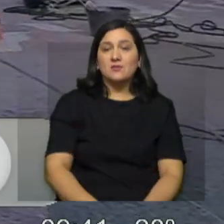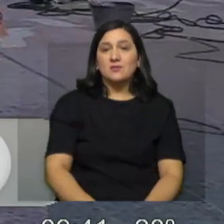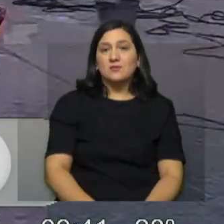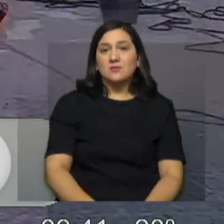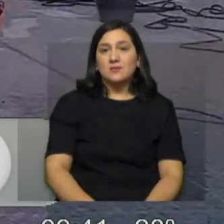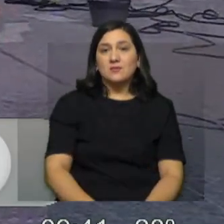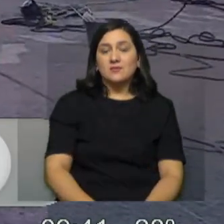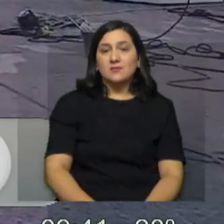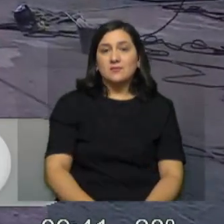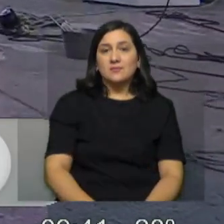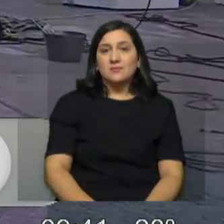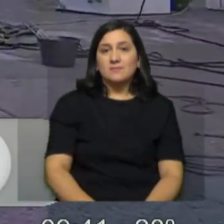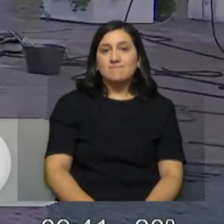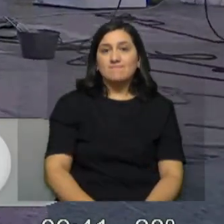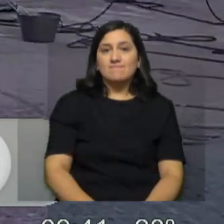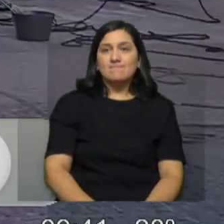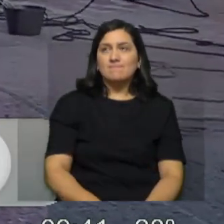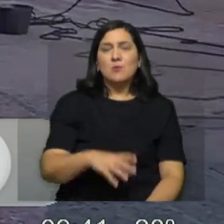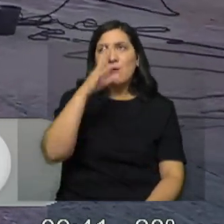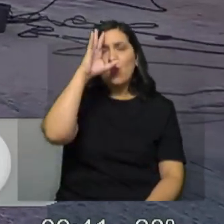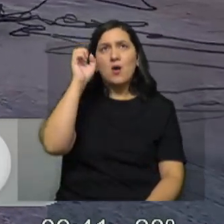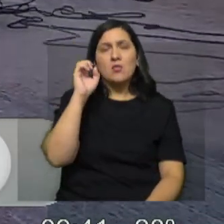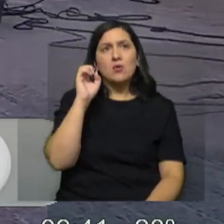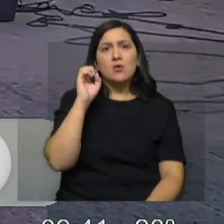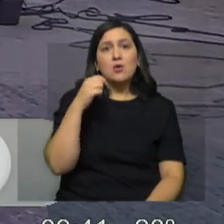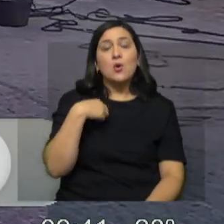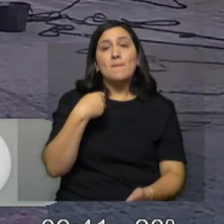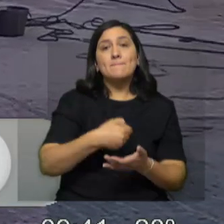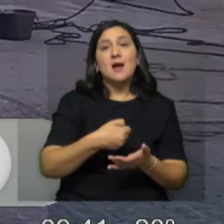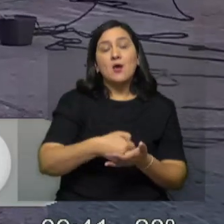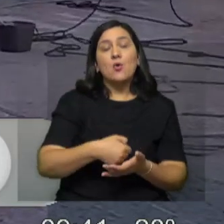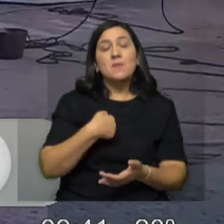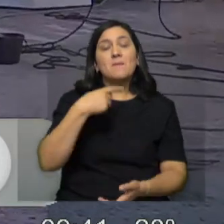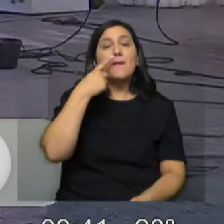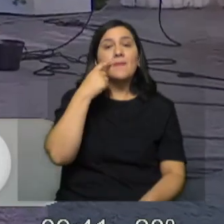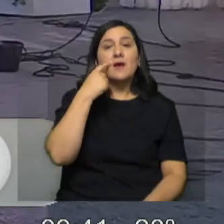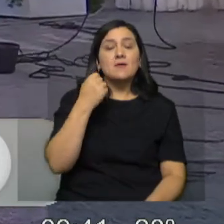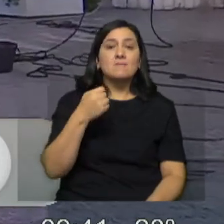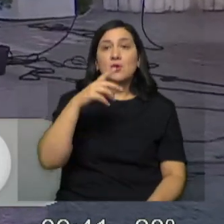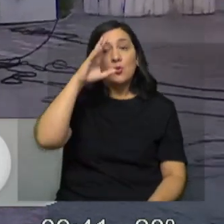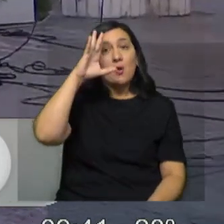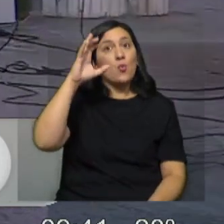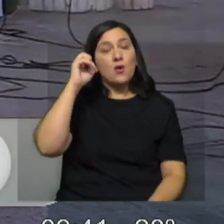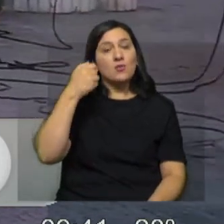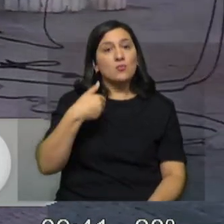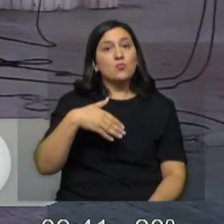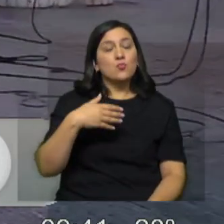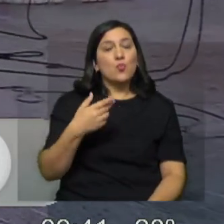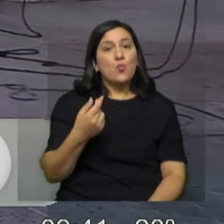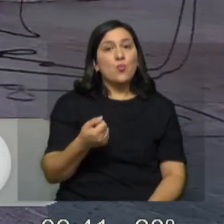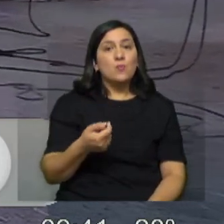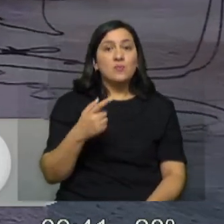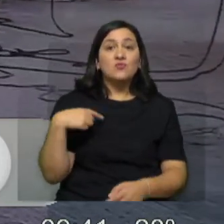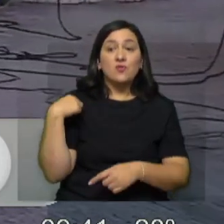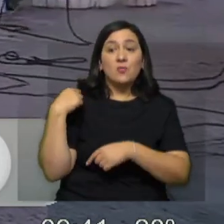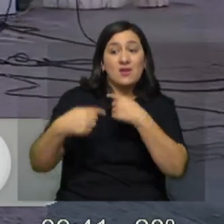Hipotecario? Me preguntan de estudio, Carlos. No me acuerdo, pero lo pagó mi viejo, pero no me acuerdo cuánto fue. Claro, usted, digamos, le heredó a esa